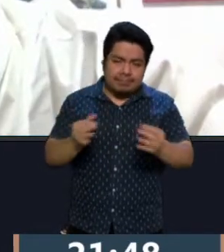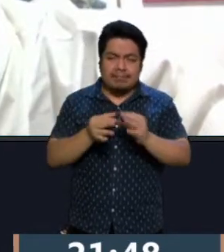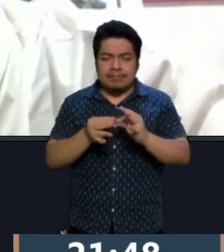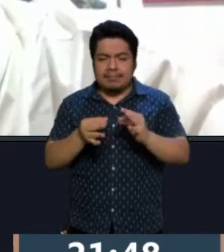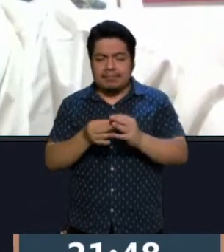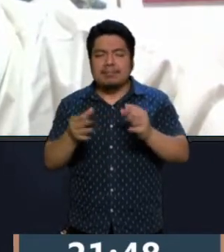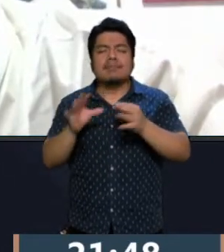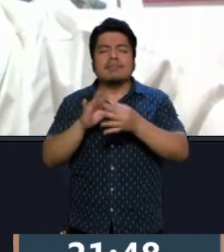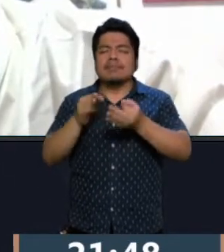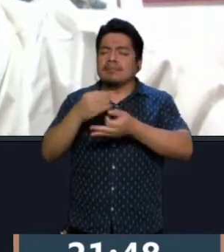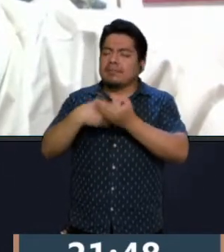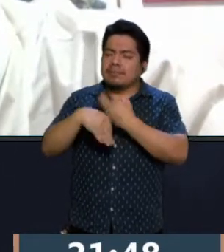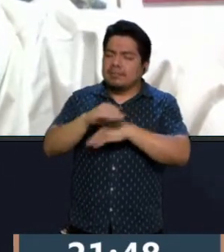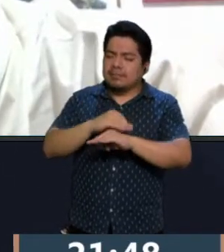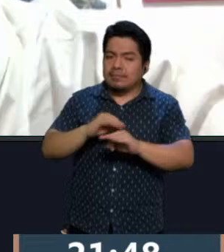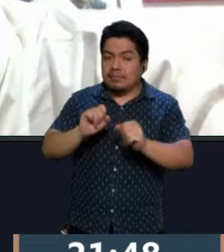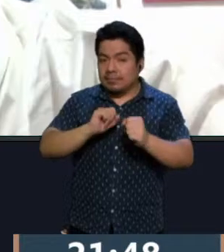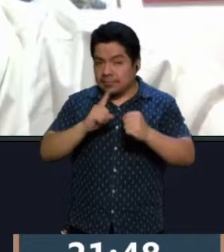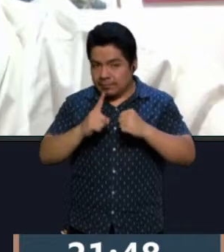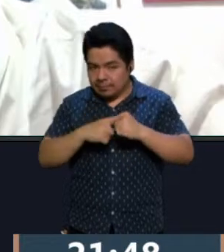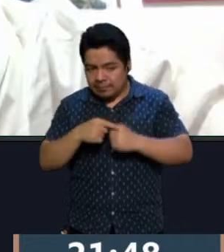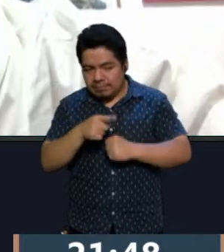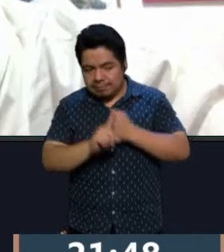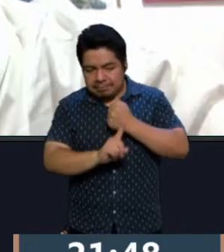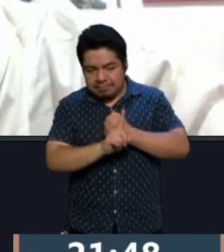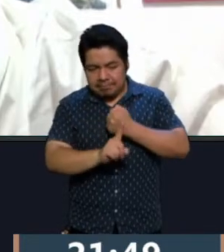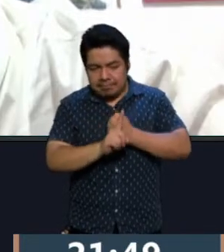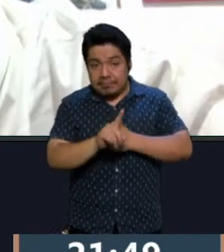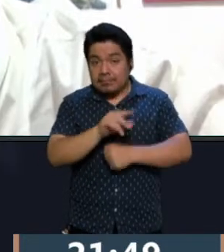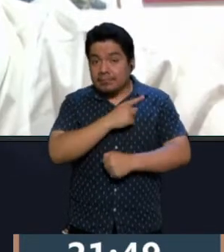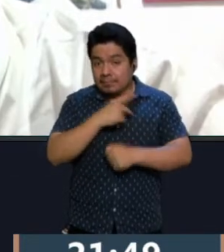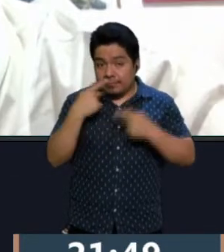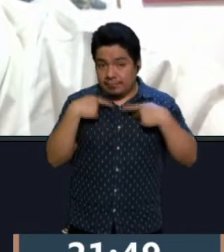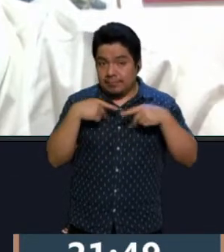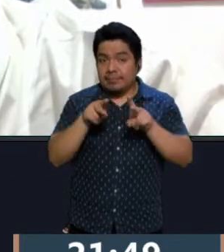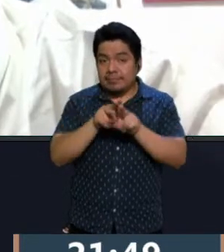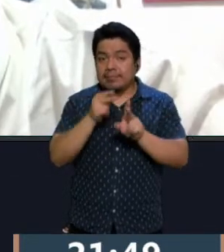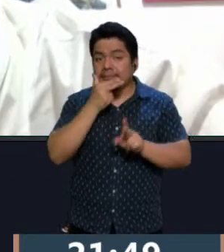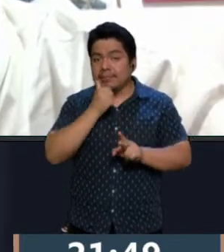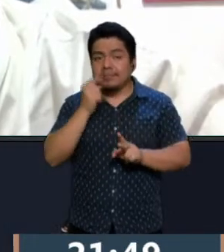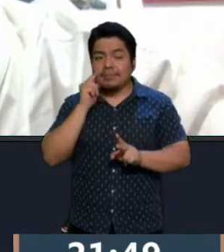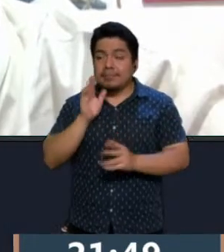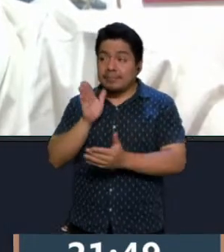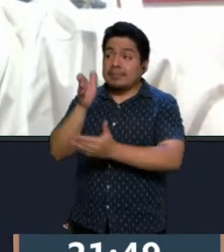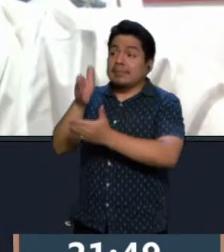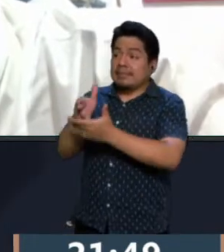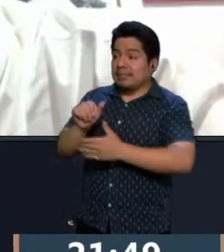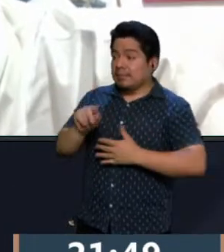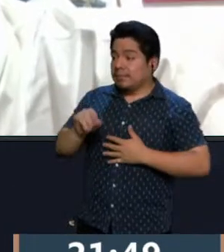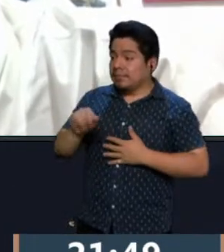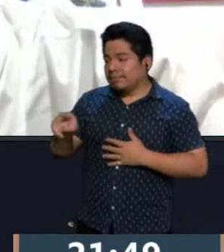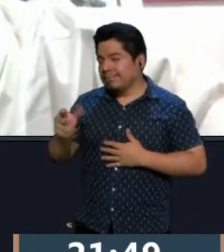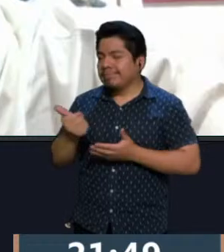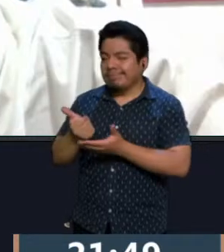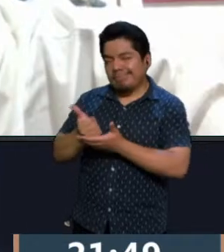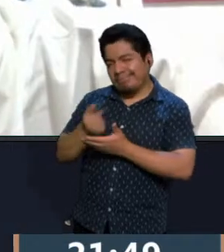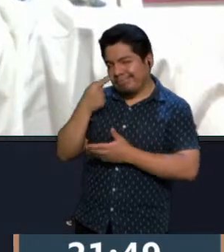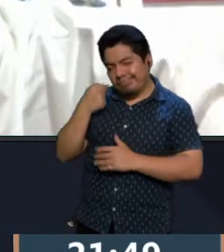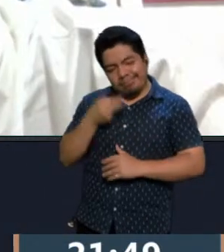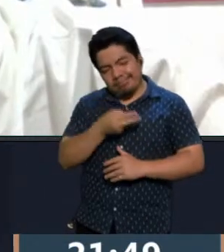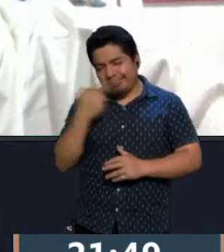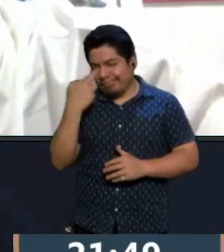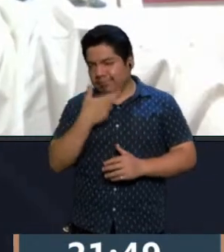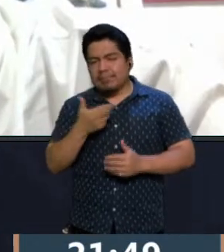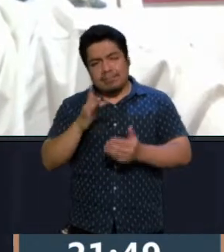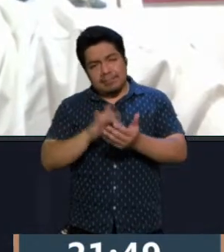también por aclararnos que si hay una problemática así, la gente puede acudir a la CEDUBI para que se verifique que no haya pisos excedentes. Le